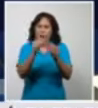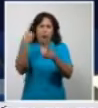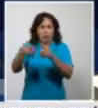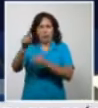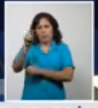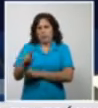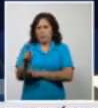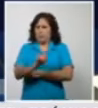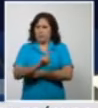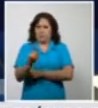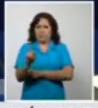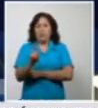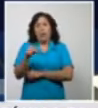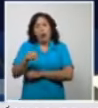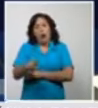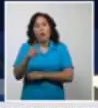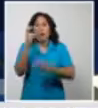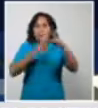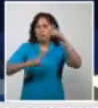un